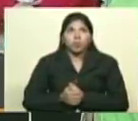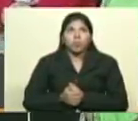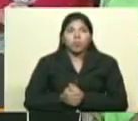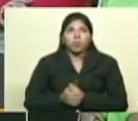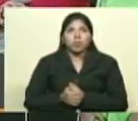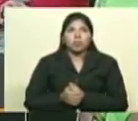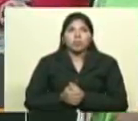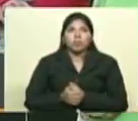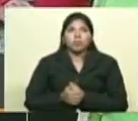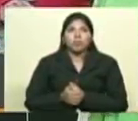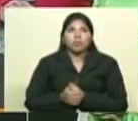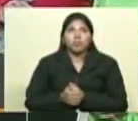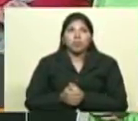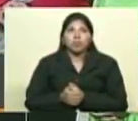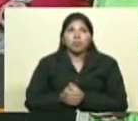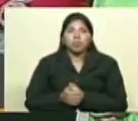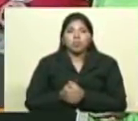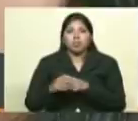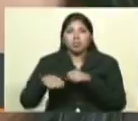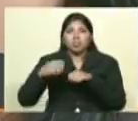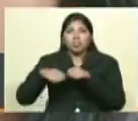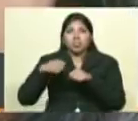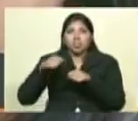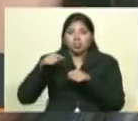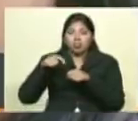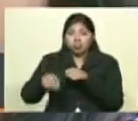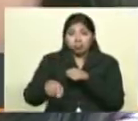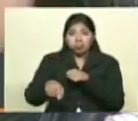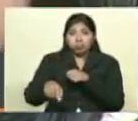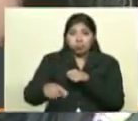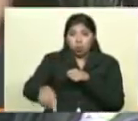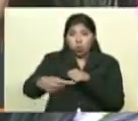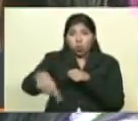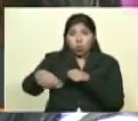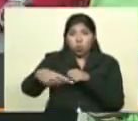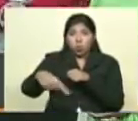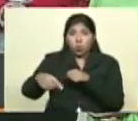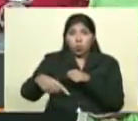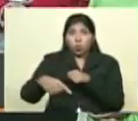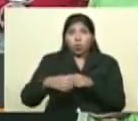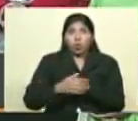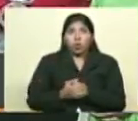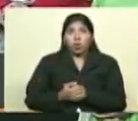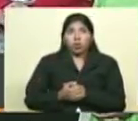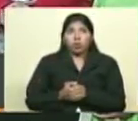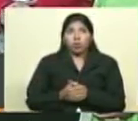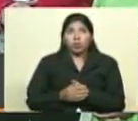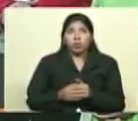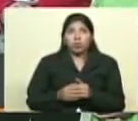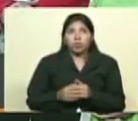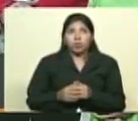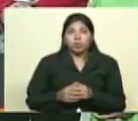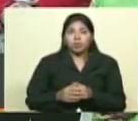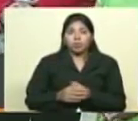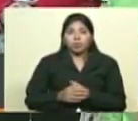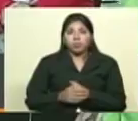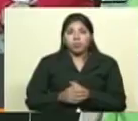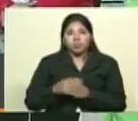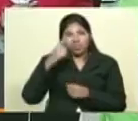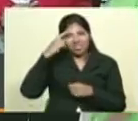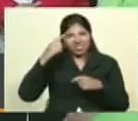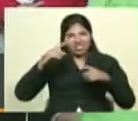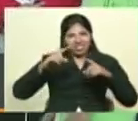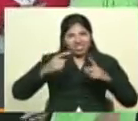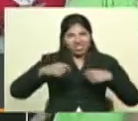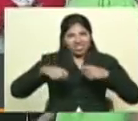Había yo-yo libre, uno, y el yo-yo quedaba abajo dando vueltas y uno lo caminaba. O el columpio. ¿Ustedes se